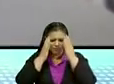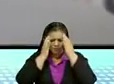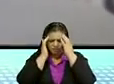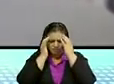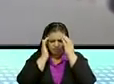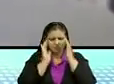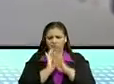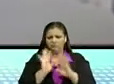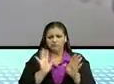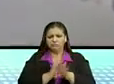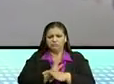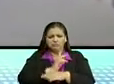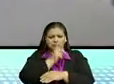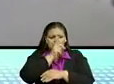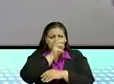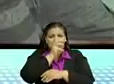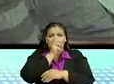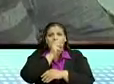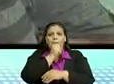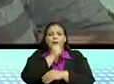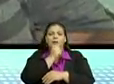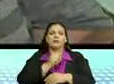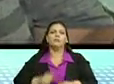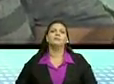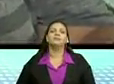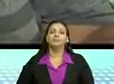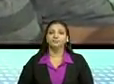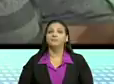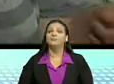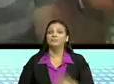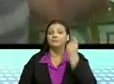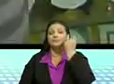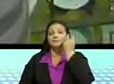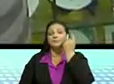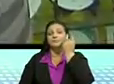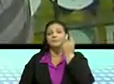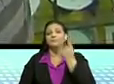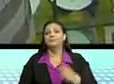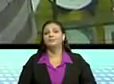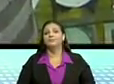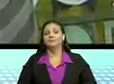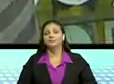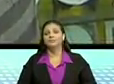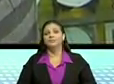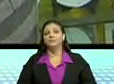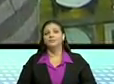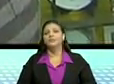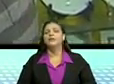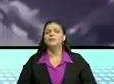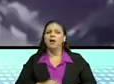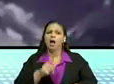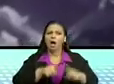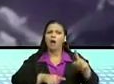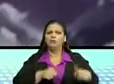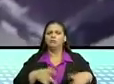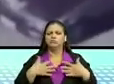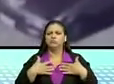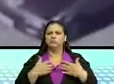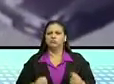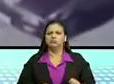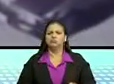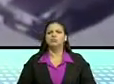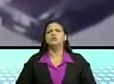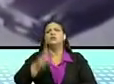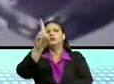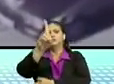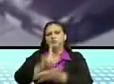persona de enfrentarse a este mal del siglo, esta plaga de delincuentes. Y damos la cara porque somos valientes, sí, pero